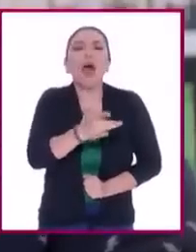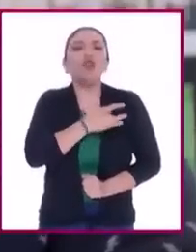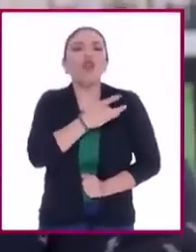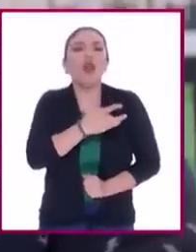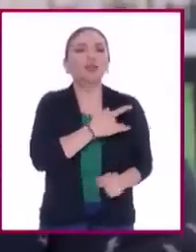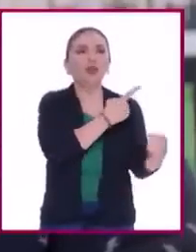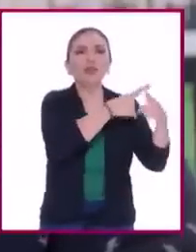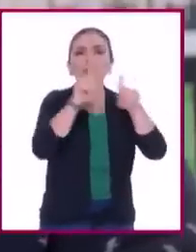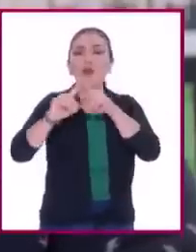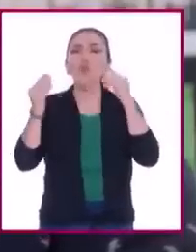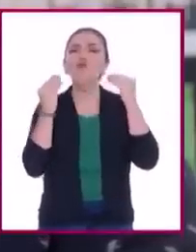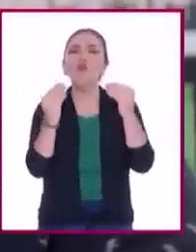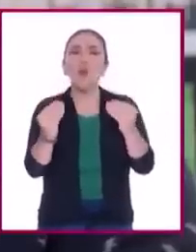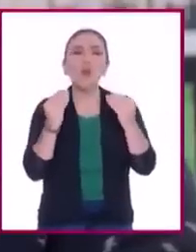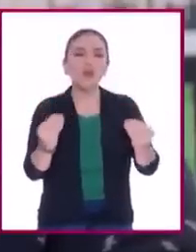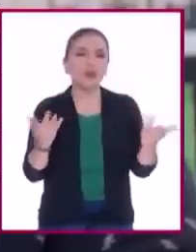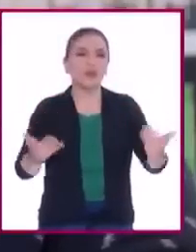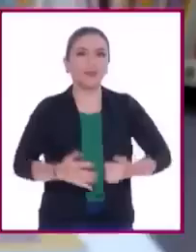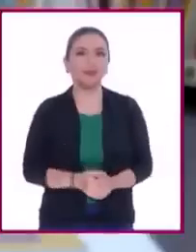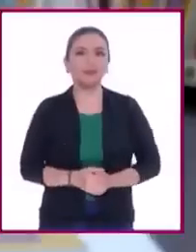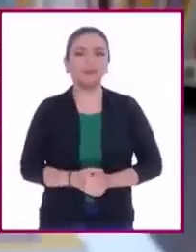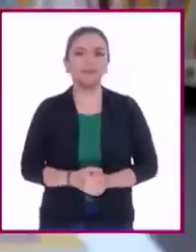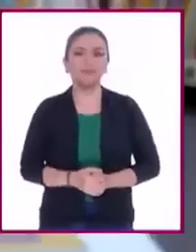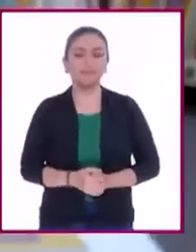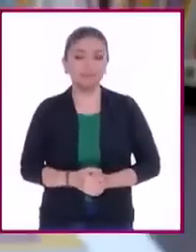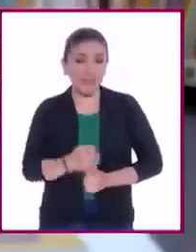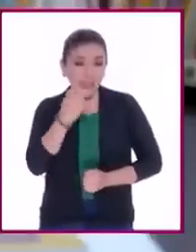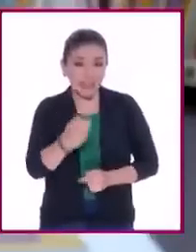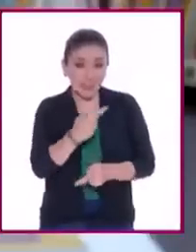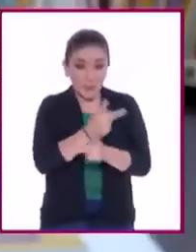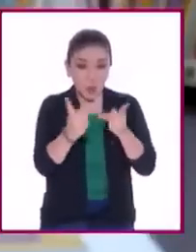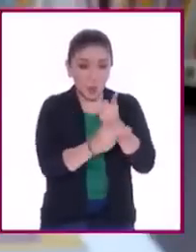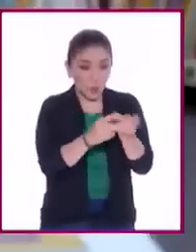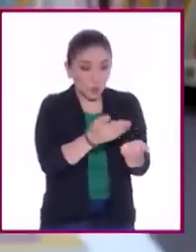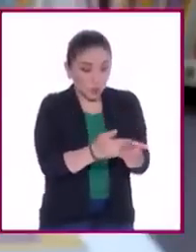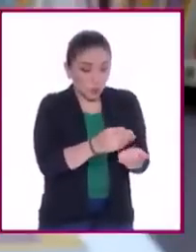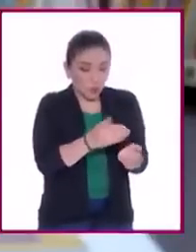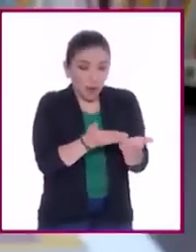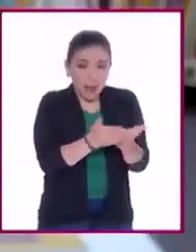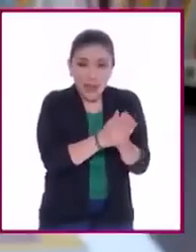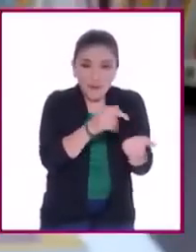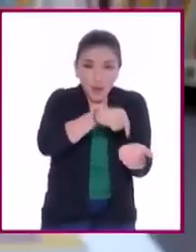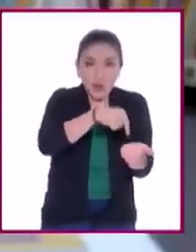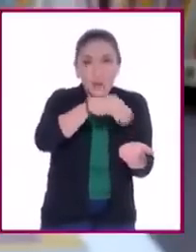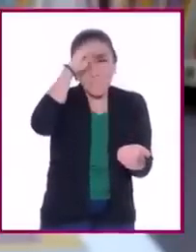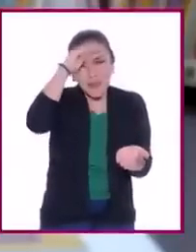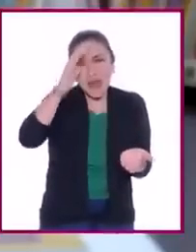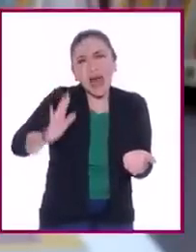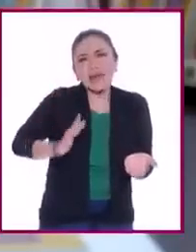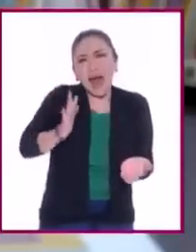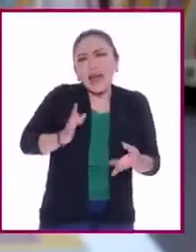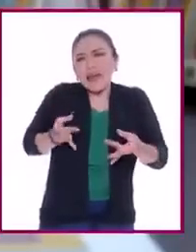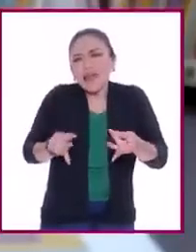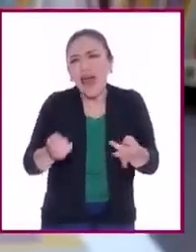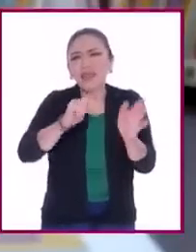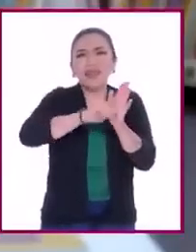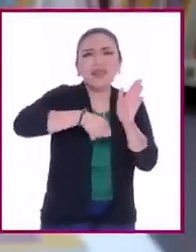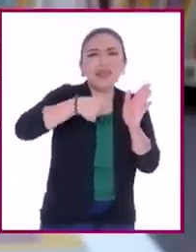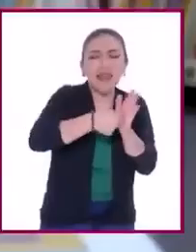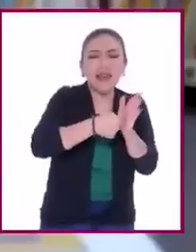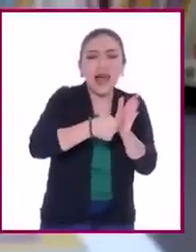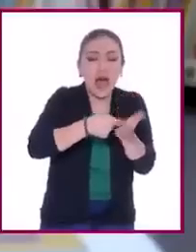de de muchos Entonces es un producto Más allá de la calidad